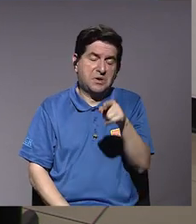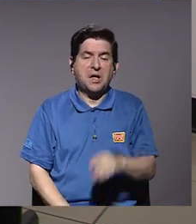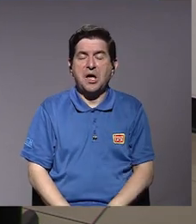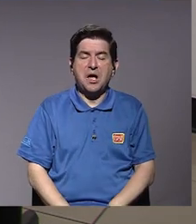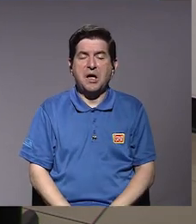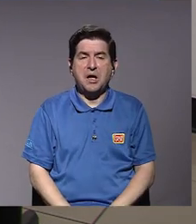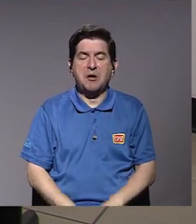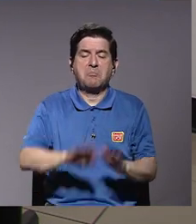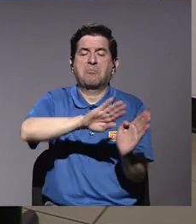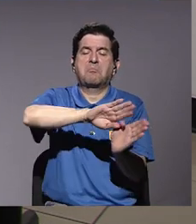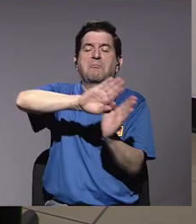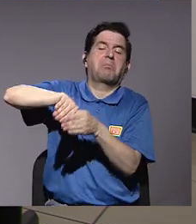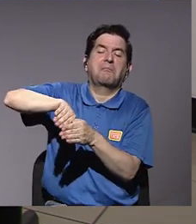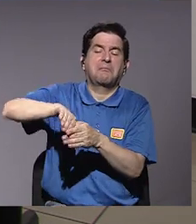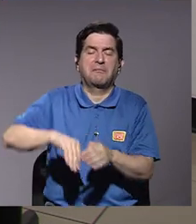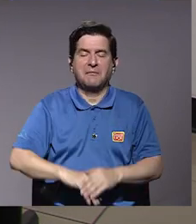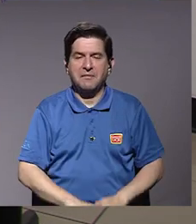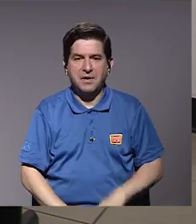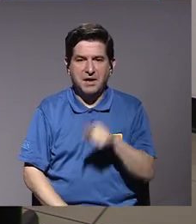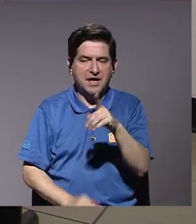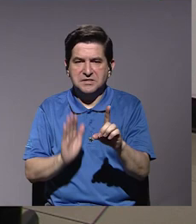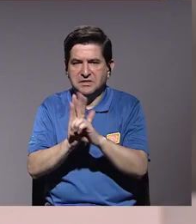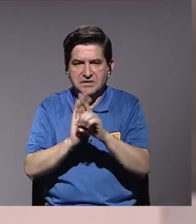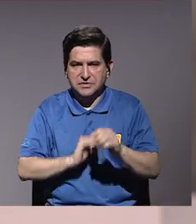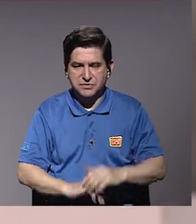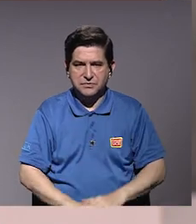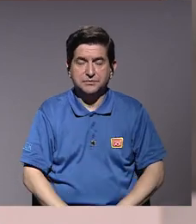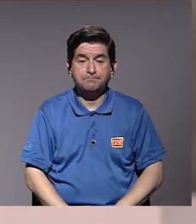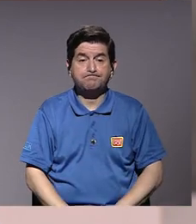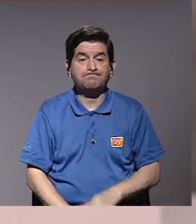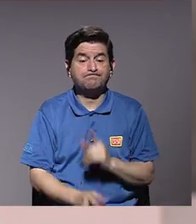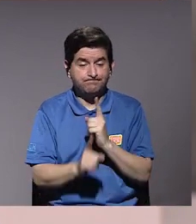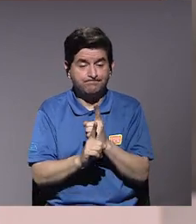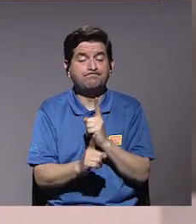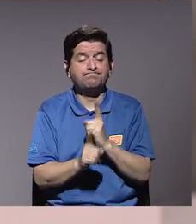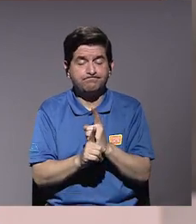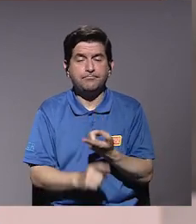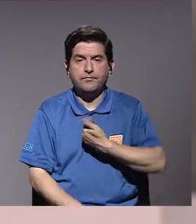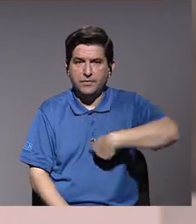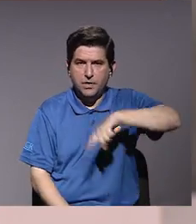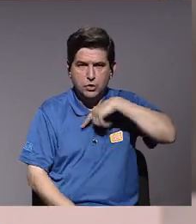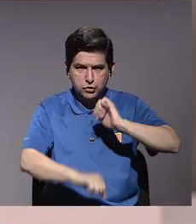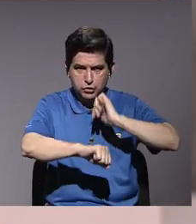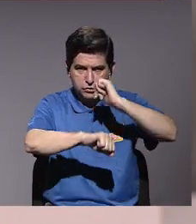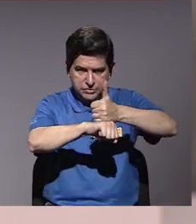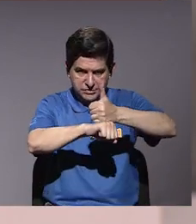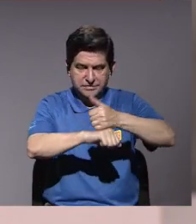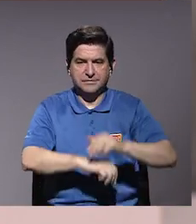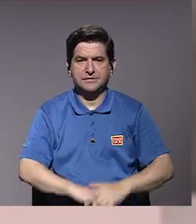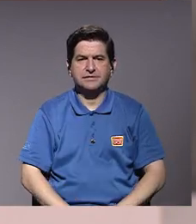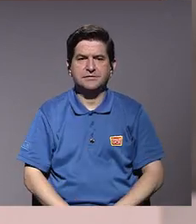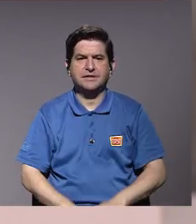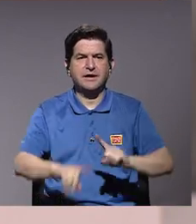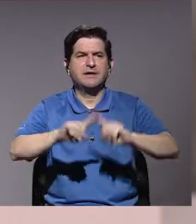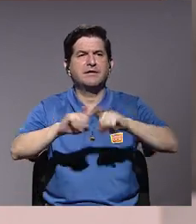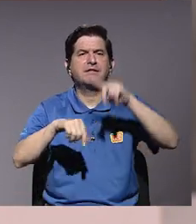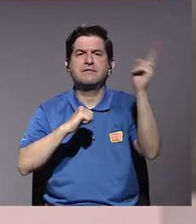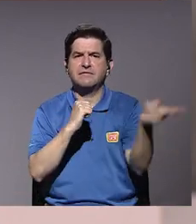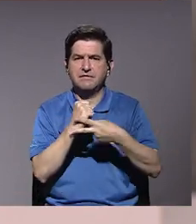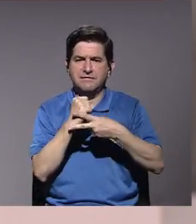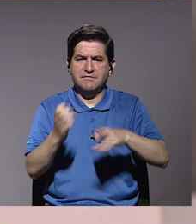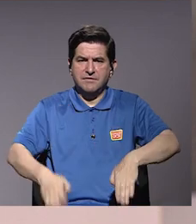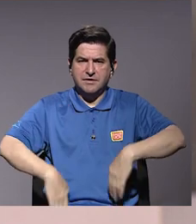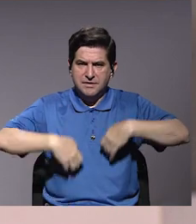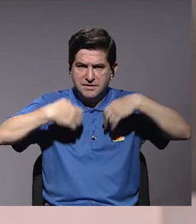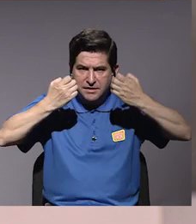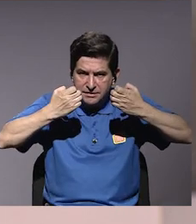brincan, por decirlo de alguna forma, sus derechos? Efectivamente, nosotros determinamos que en muchas